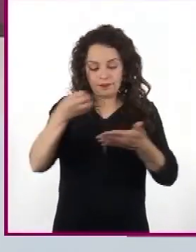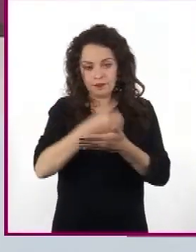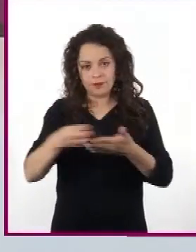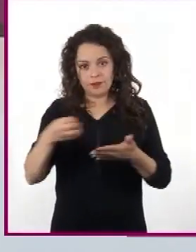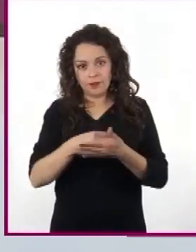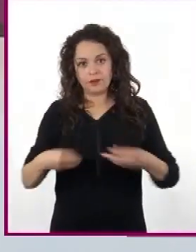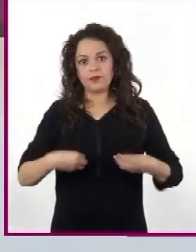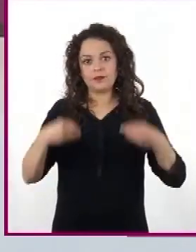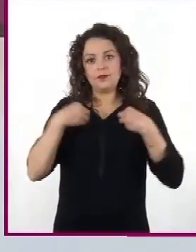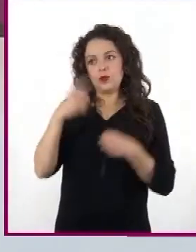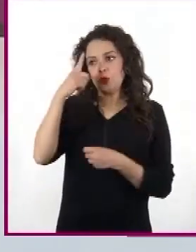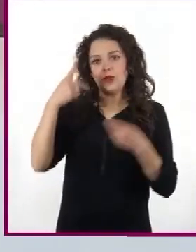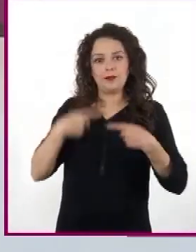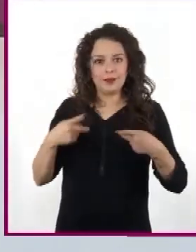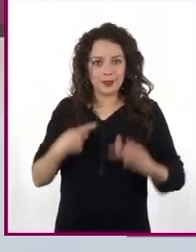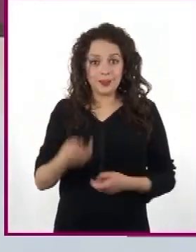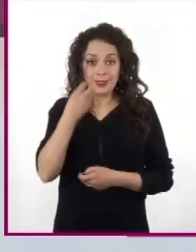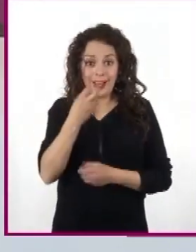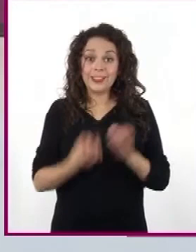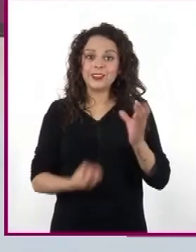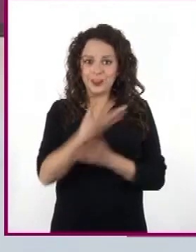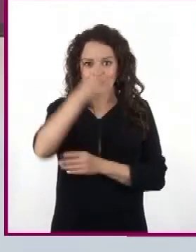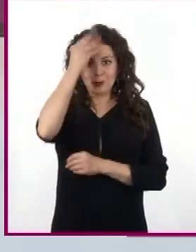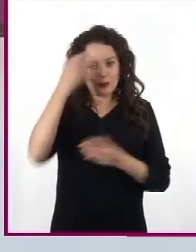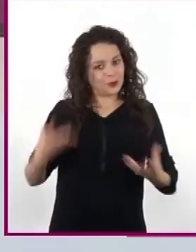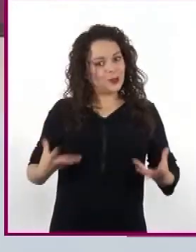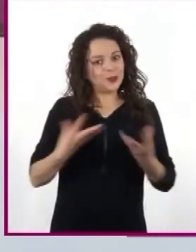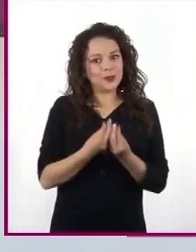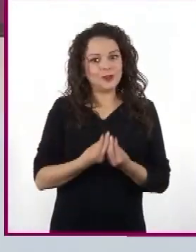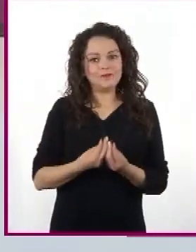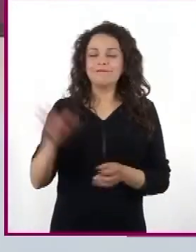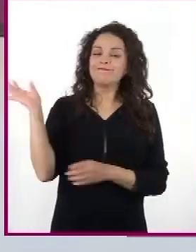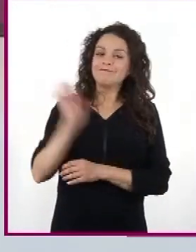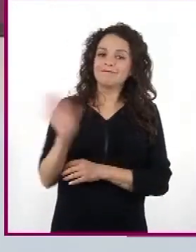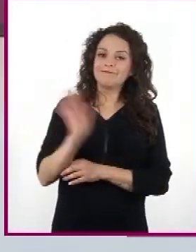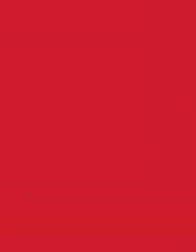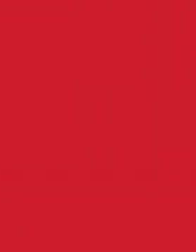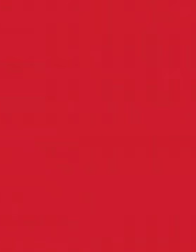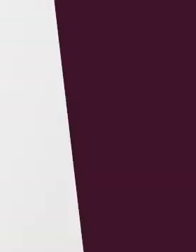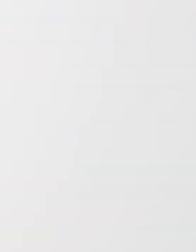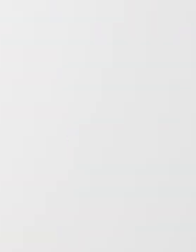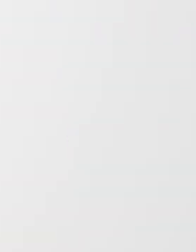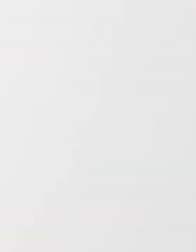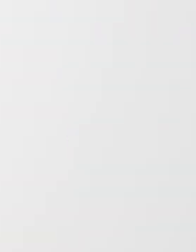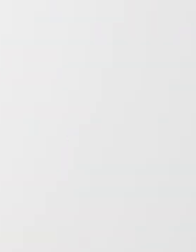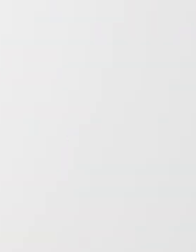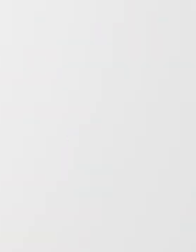Hemos aprendido algo nuevo juntos. ¡Hasta la próxima!